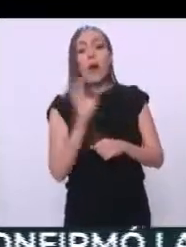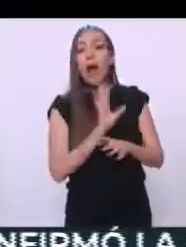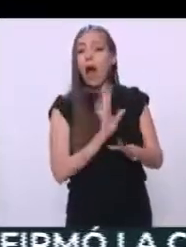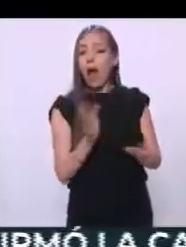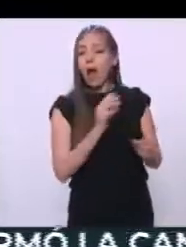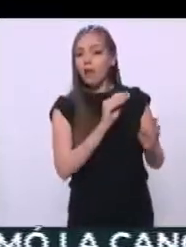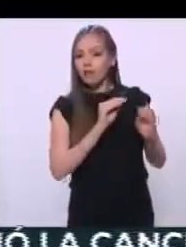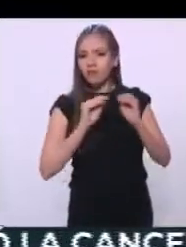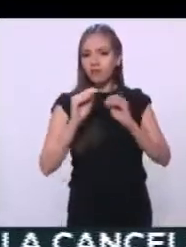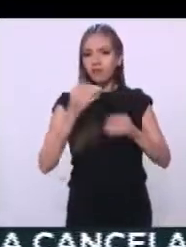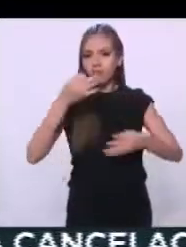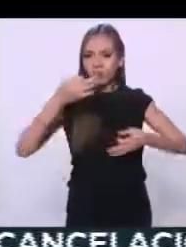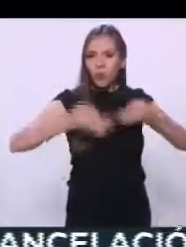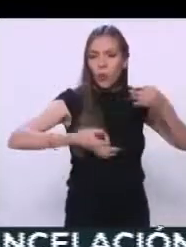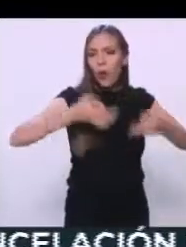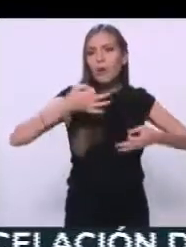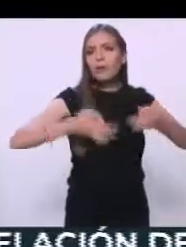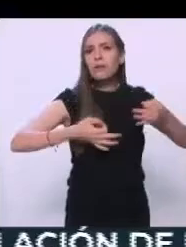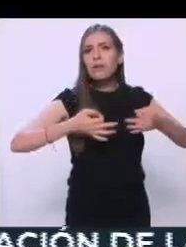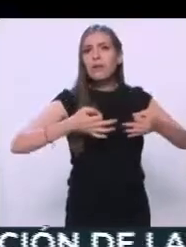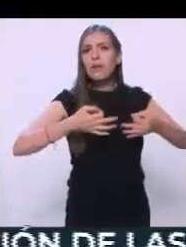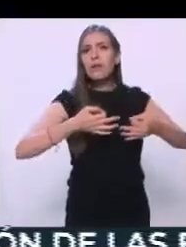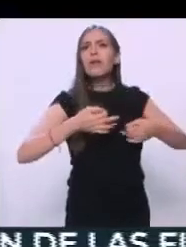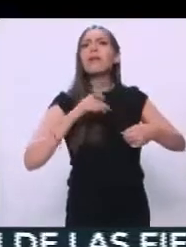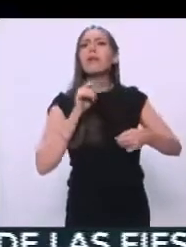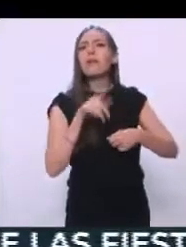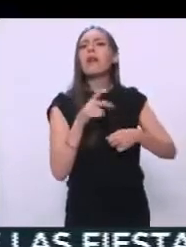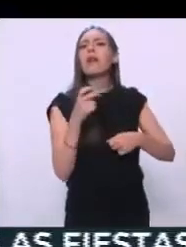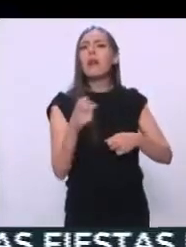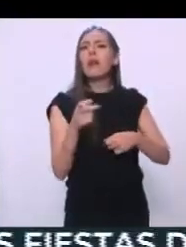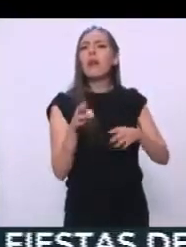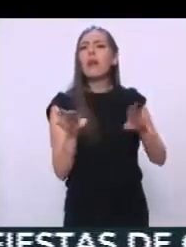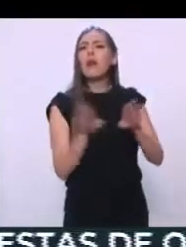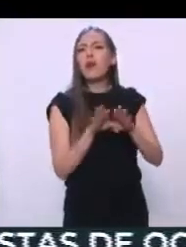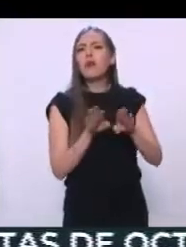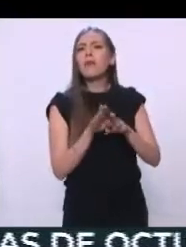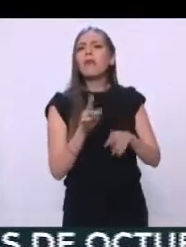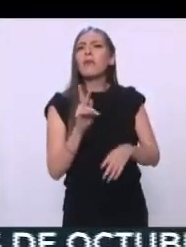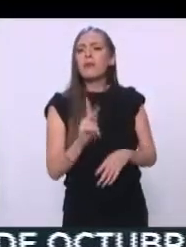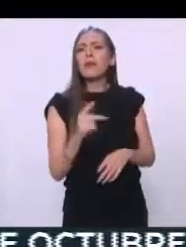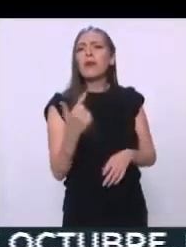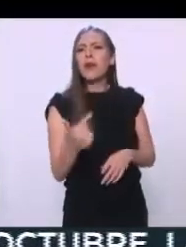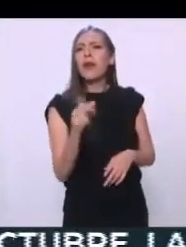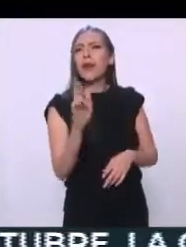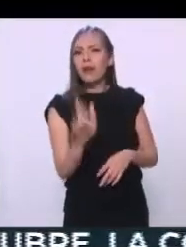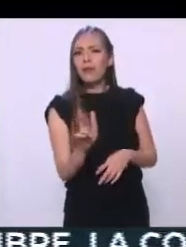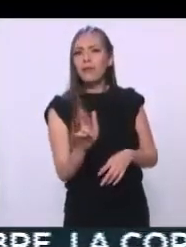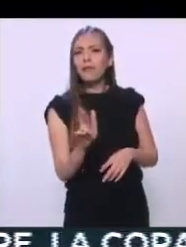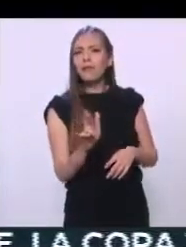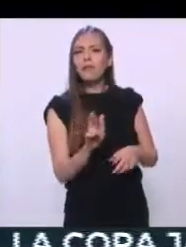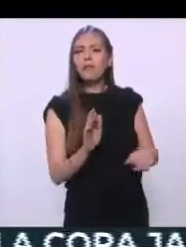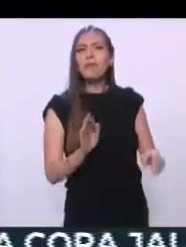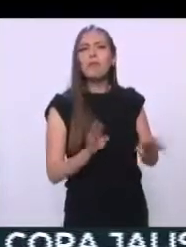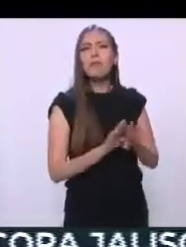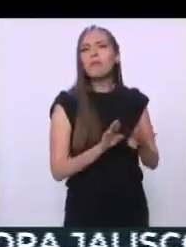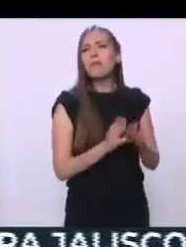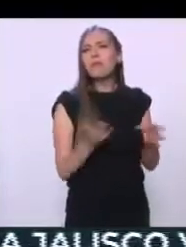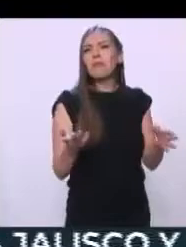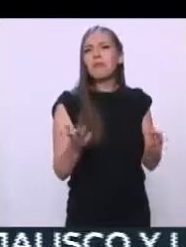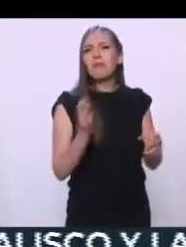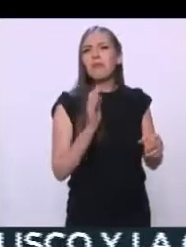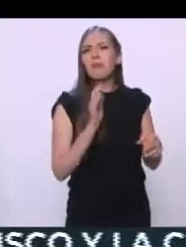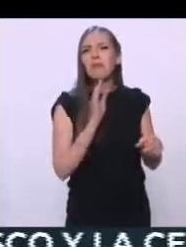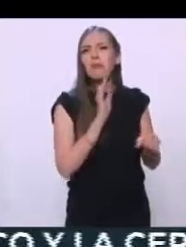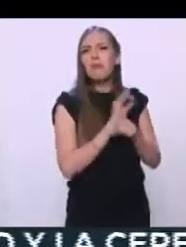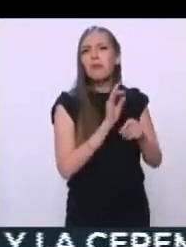casos, te topabas con el gran tapón de la entonces Procuraduría General de la República, que pues era como un